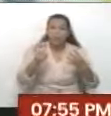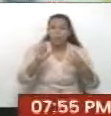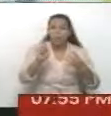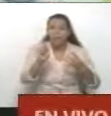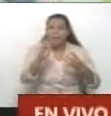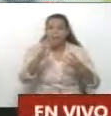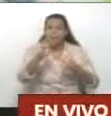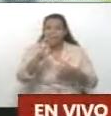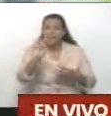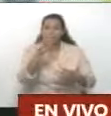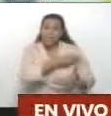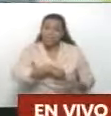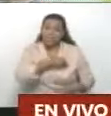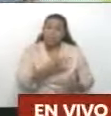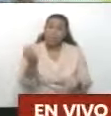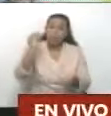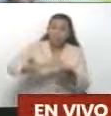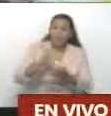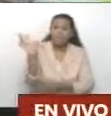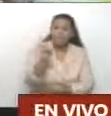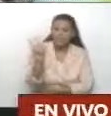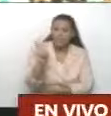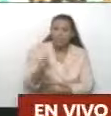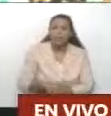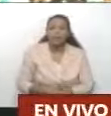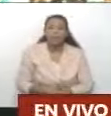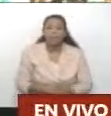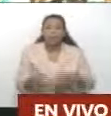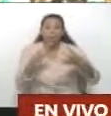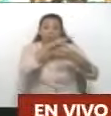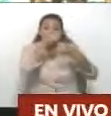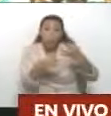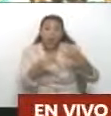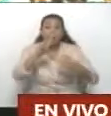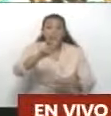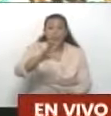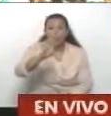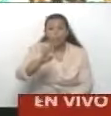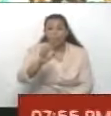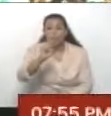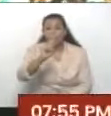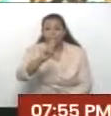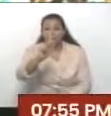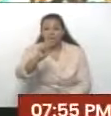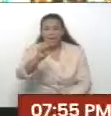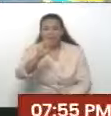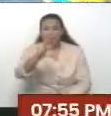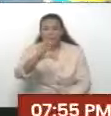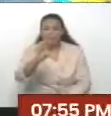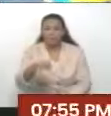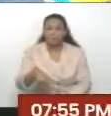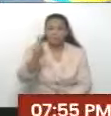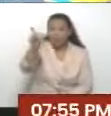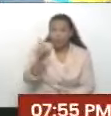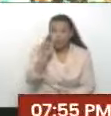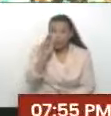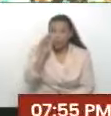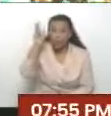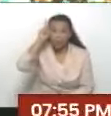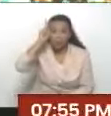de la gran misión Vuelta a la Patria, profesor Pedro Sassone. Profesor Pedro Sassone es rector de